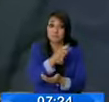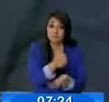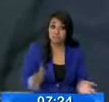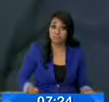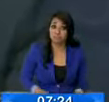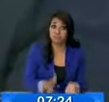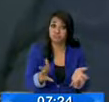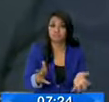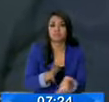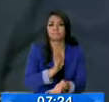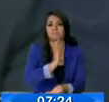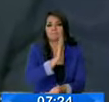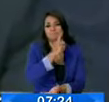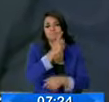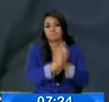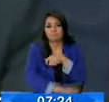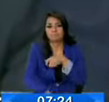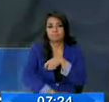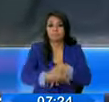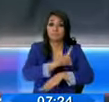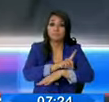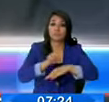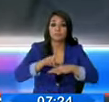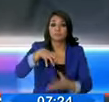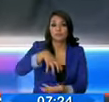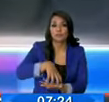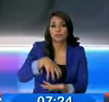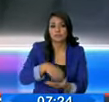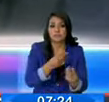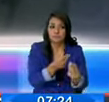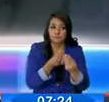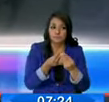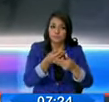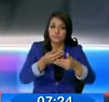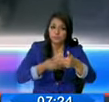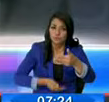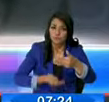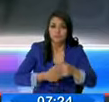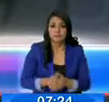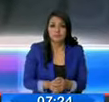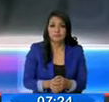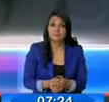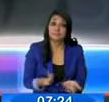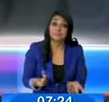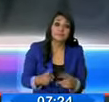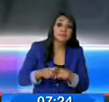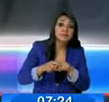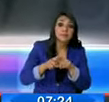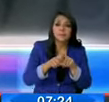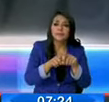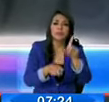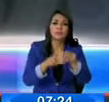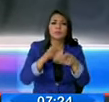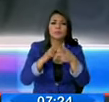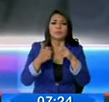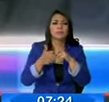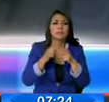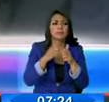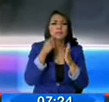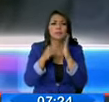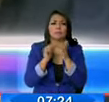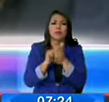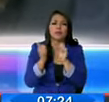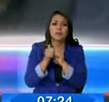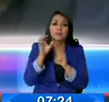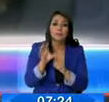los informes enviados por las direcciones provinciales y dependiendo de los incidentes que se hayan presentado en cada una de las